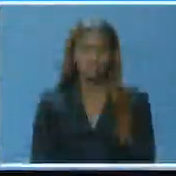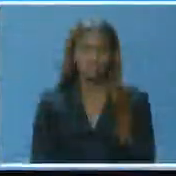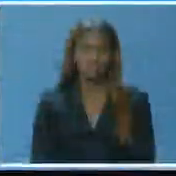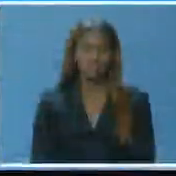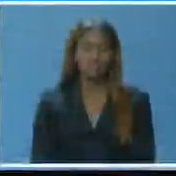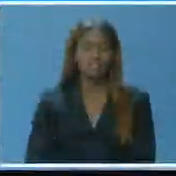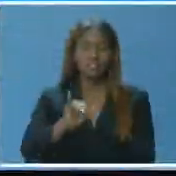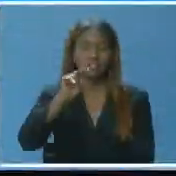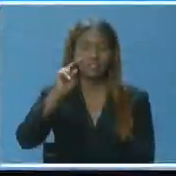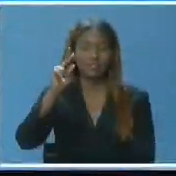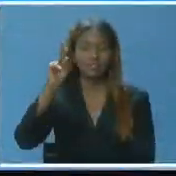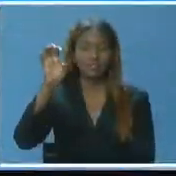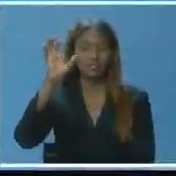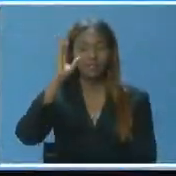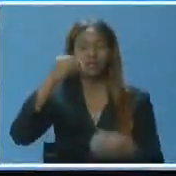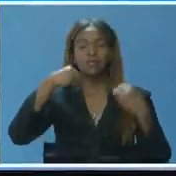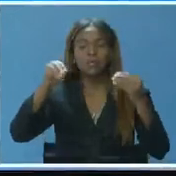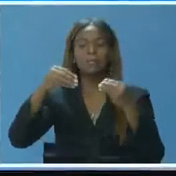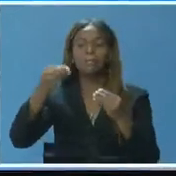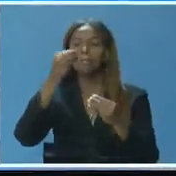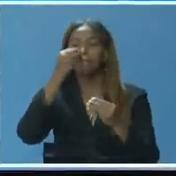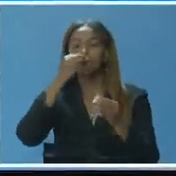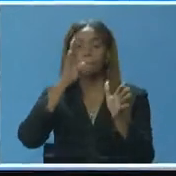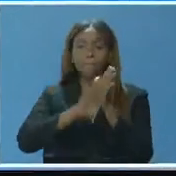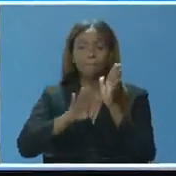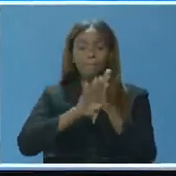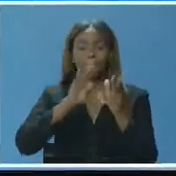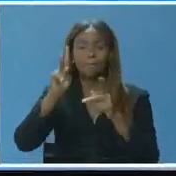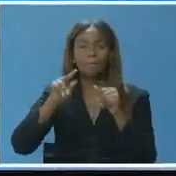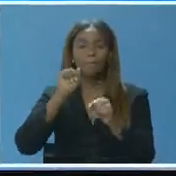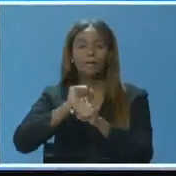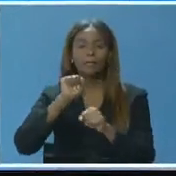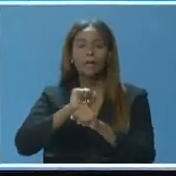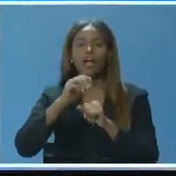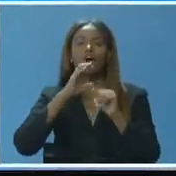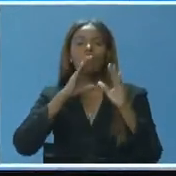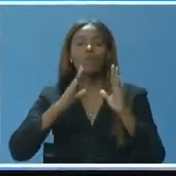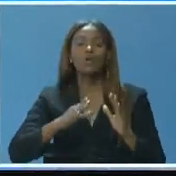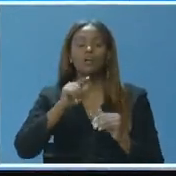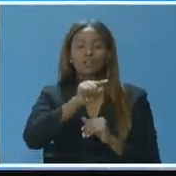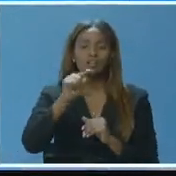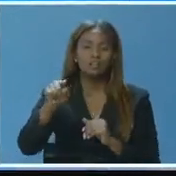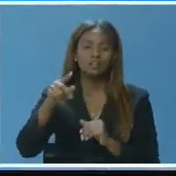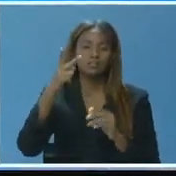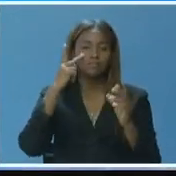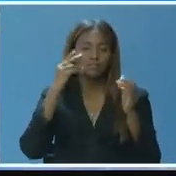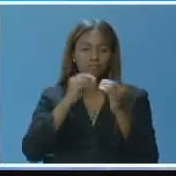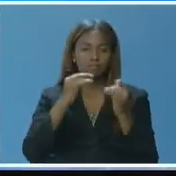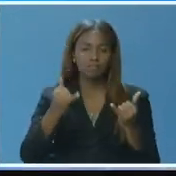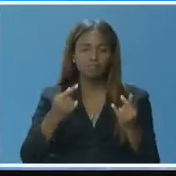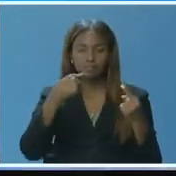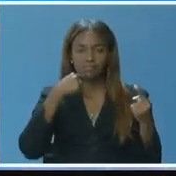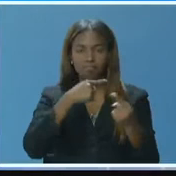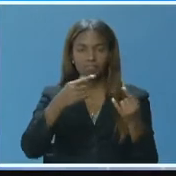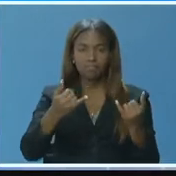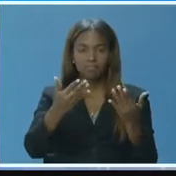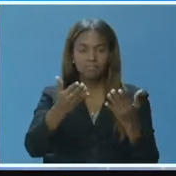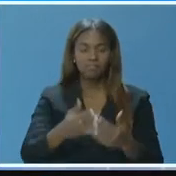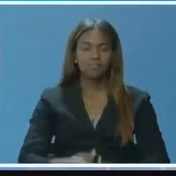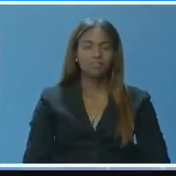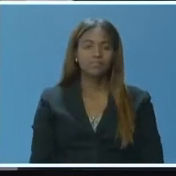Señores, Inespre venderá alimentos a bajos costos a los empleados de medios de comunicación. Diana Carreras, con esta y otras informaciones,